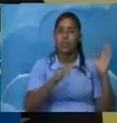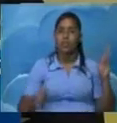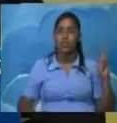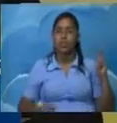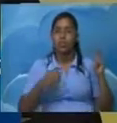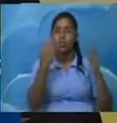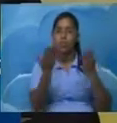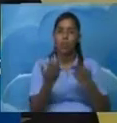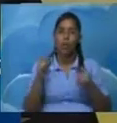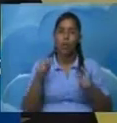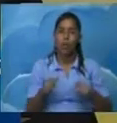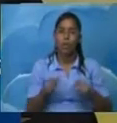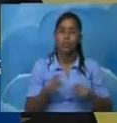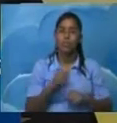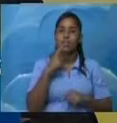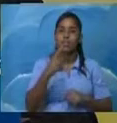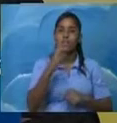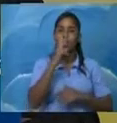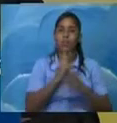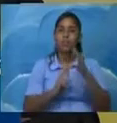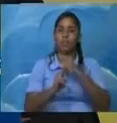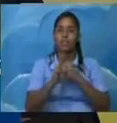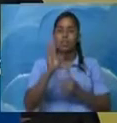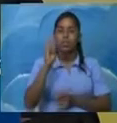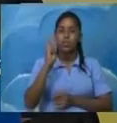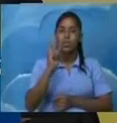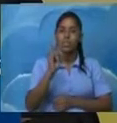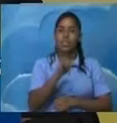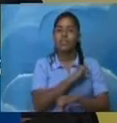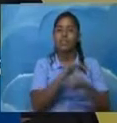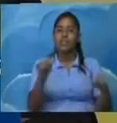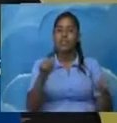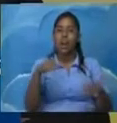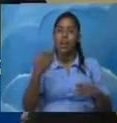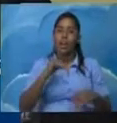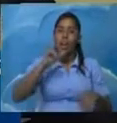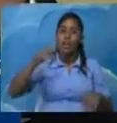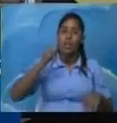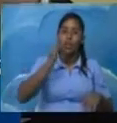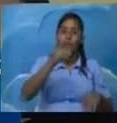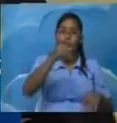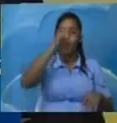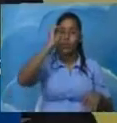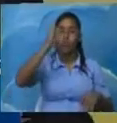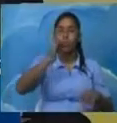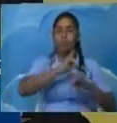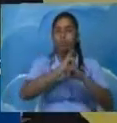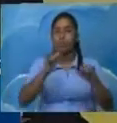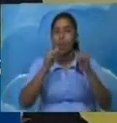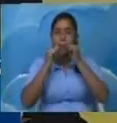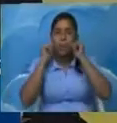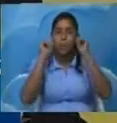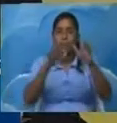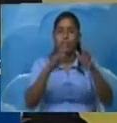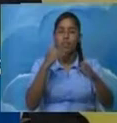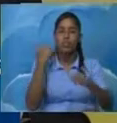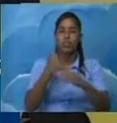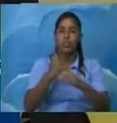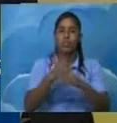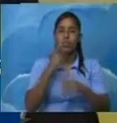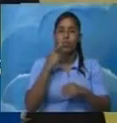hoy. Y dice el versículo 6, ya que Jehová tu Dios te habrá bendecido, como te ha